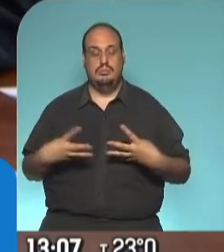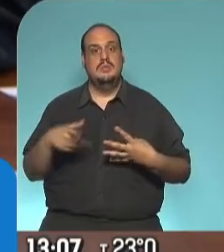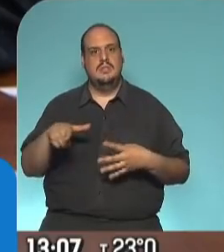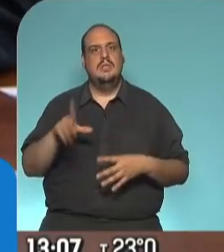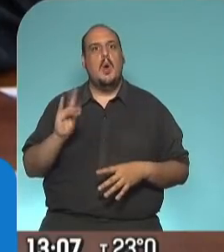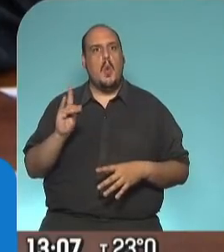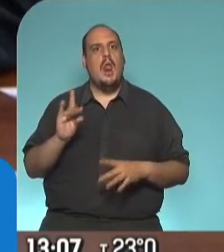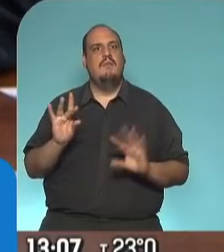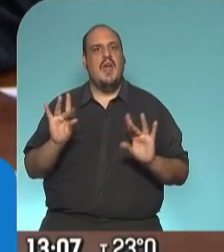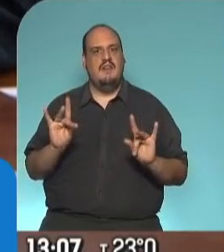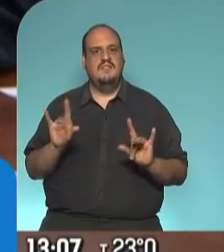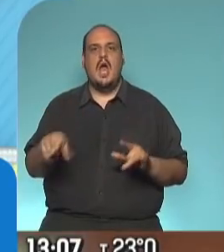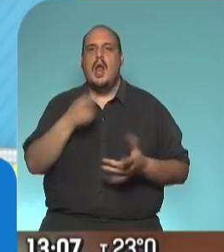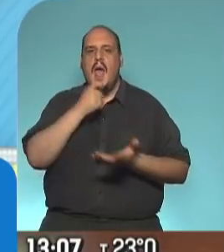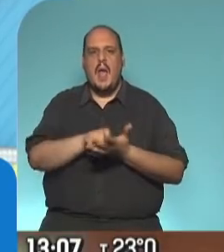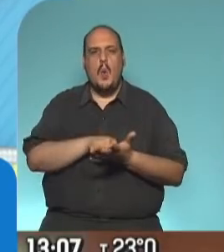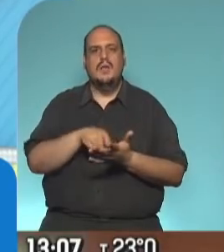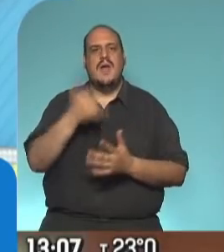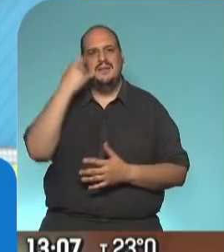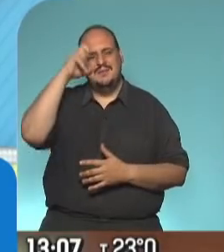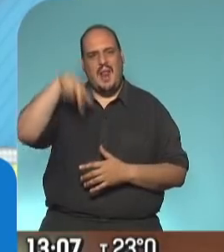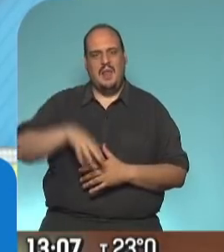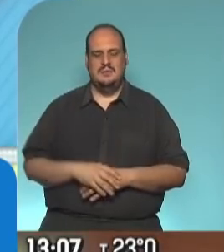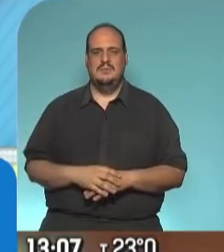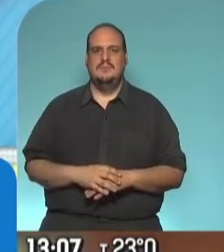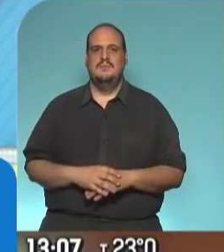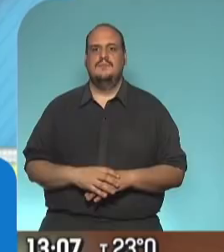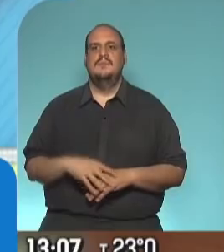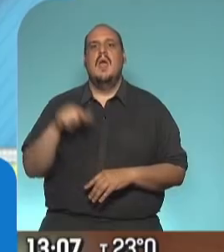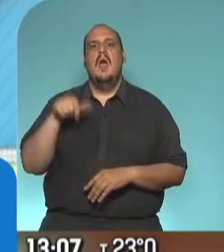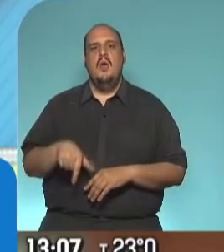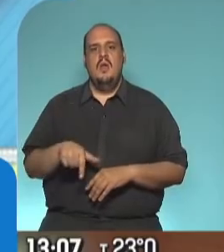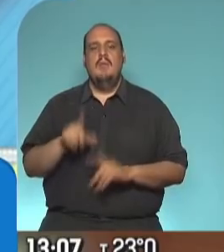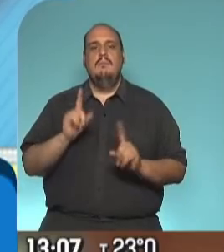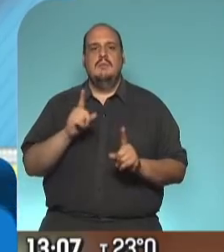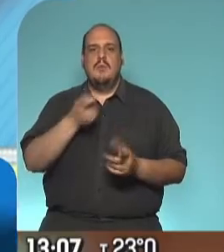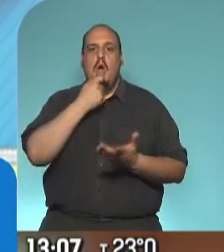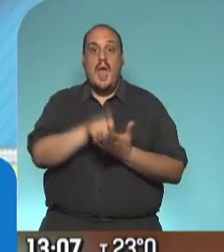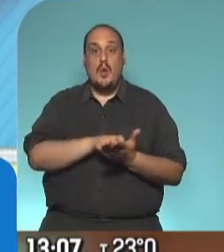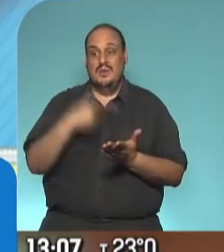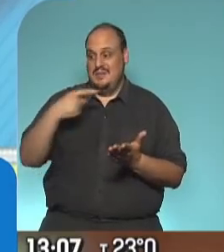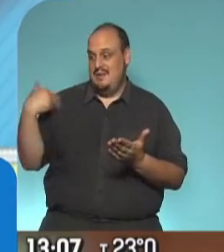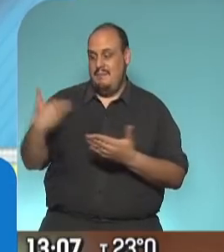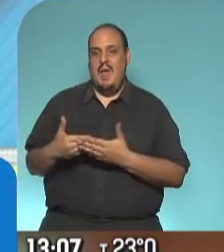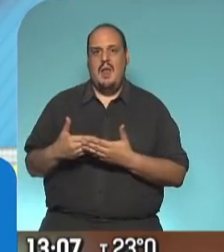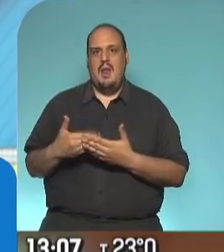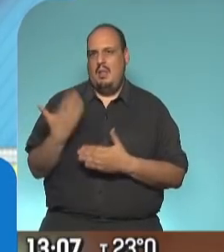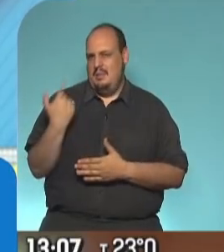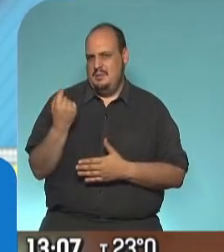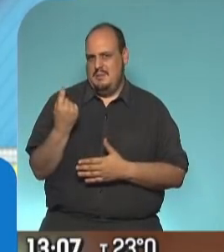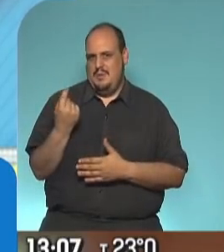Bolivia. Vamos a ver las encuestas con Ayelén. Así es, José, y en esta oportunidad tuvimos encuestas de la última semana, que son las más